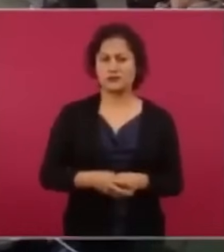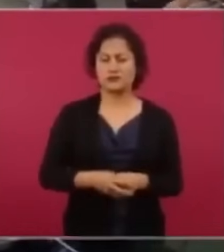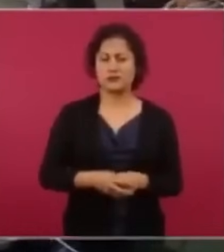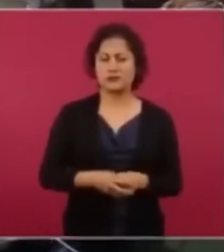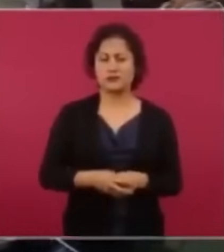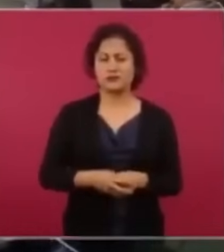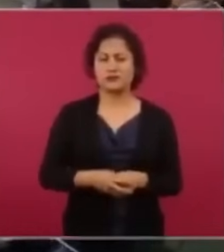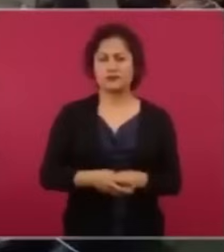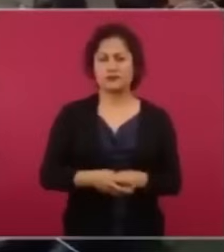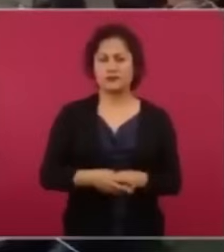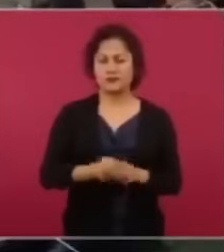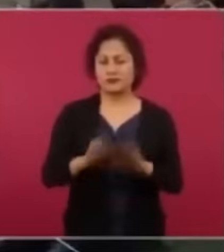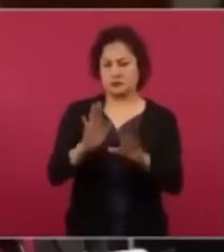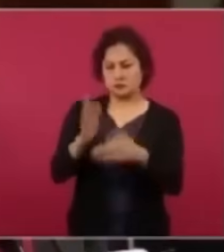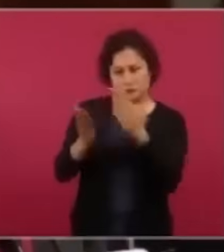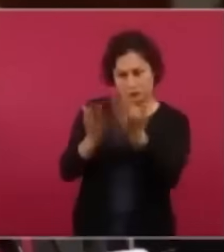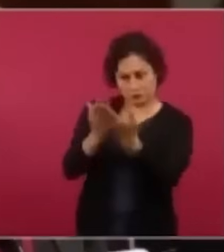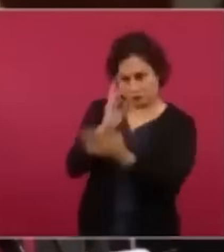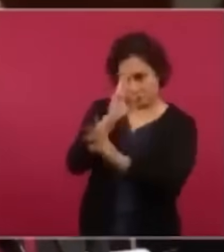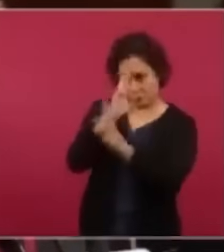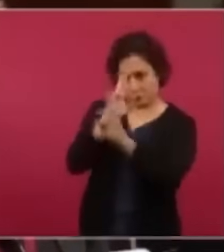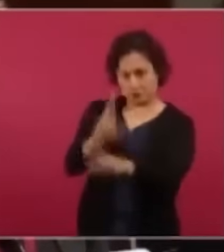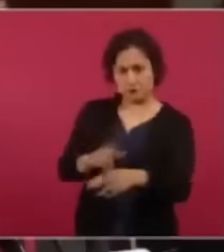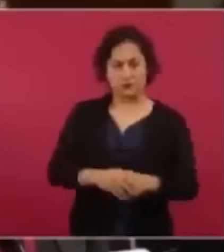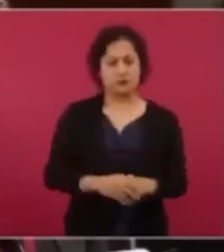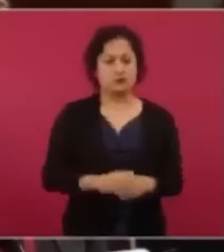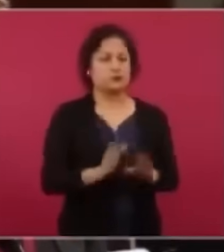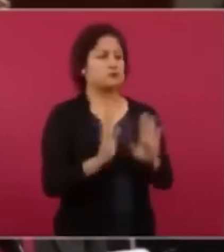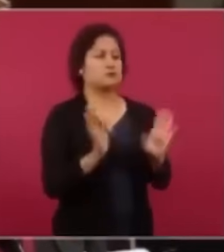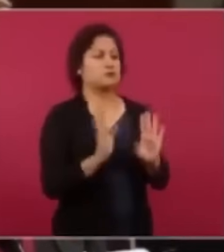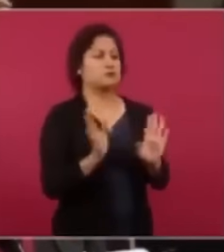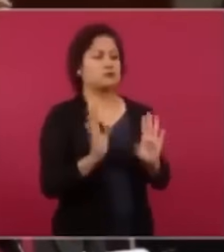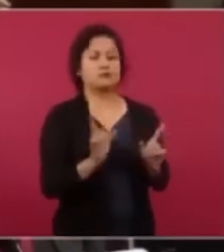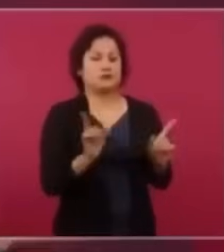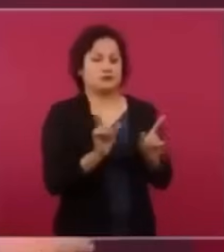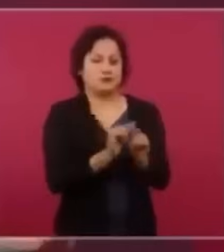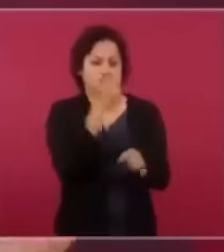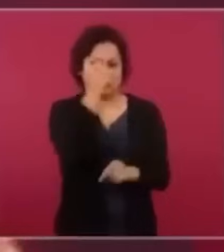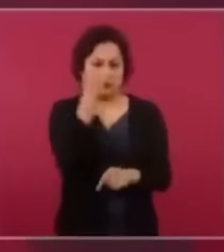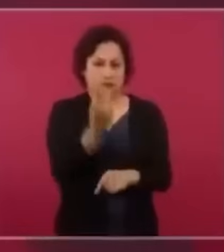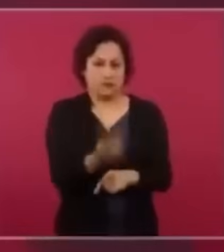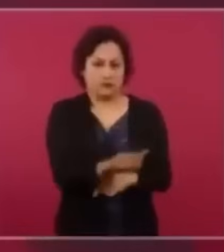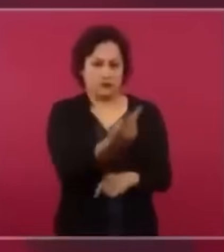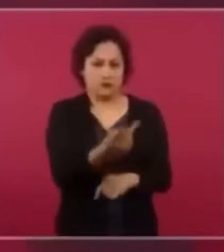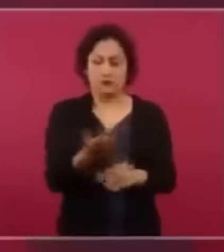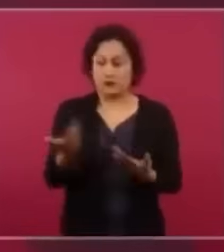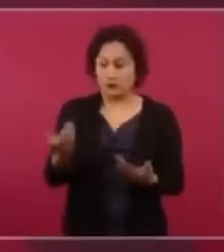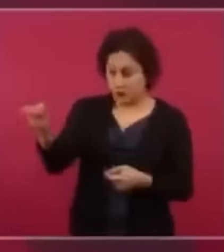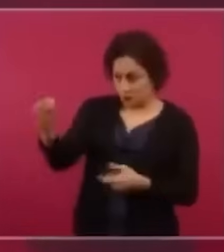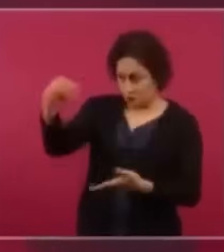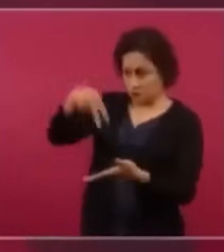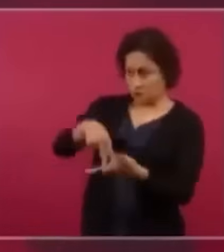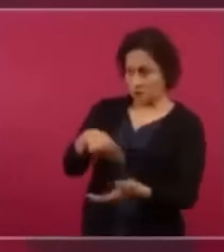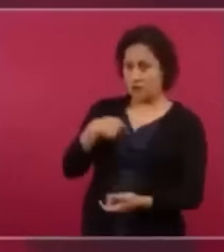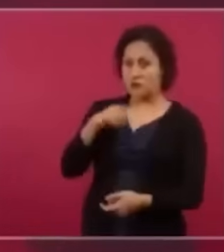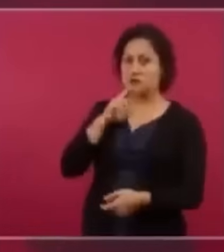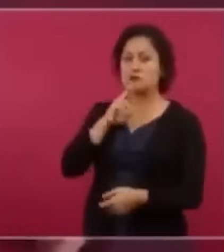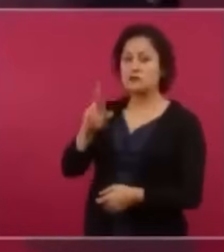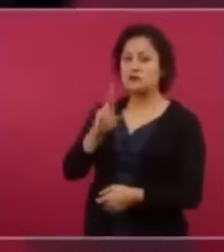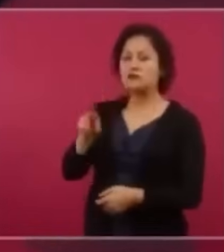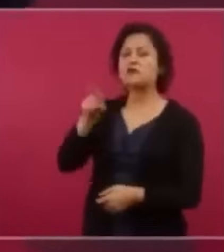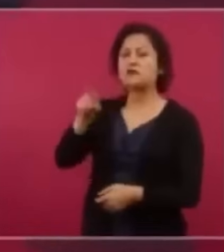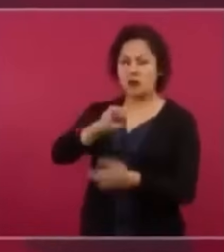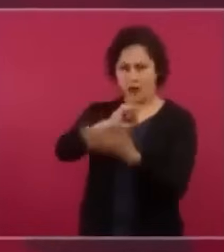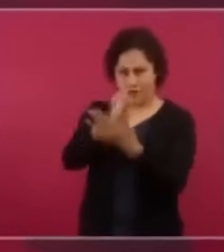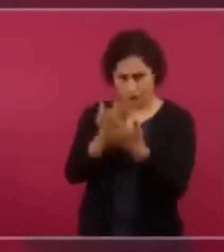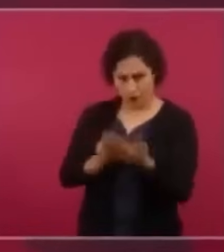No, con todo respeto, pues. Solo era para poder. Sí, no, pues aquí estás y ya te estoy contestando y vas a tener tu informe. Pero ¿cómo?